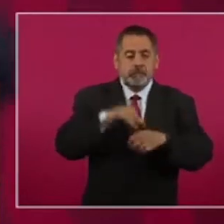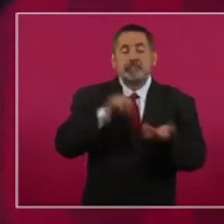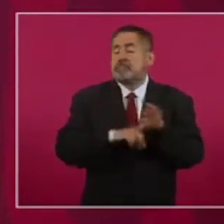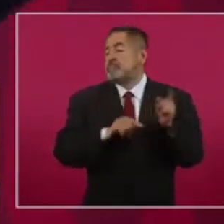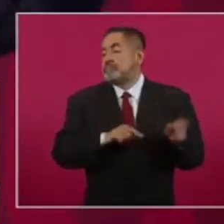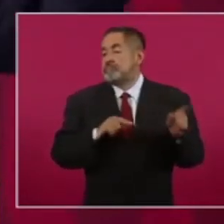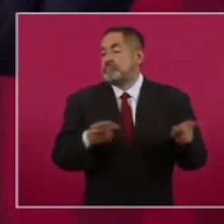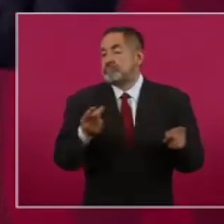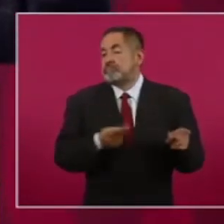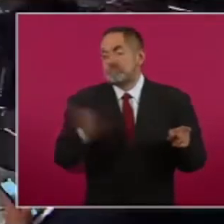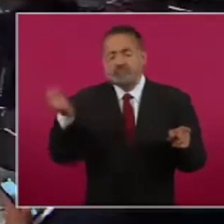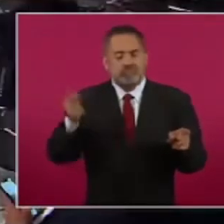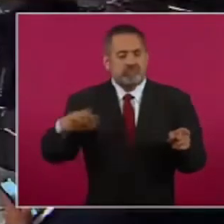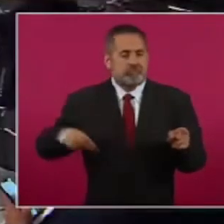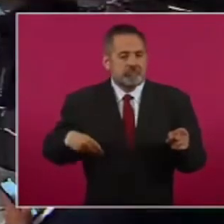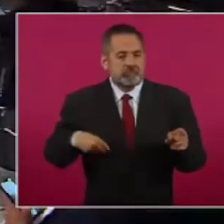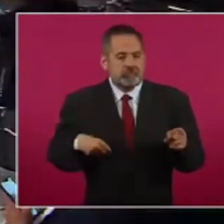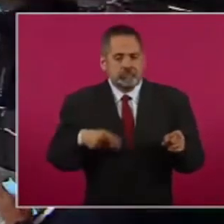Y arriba,